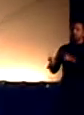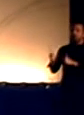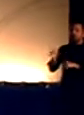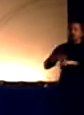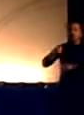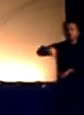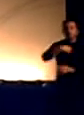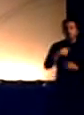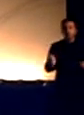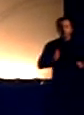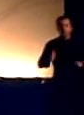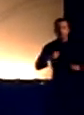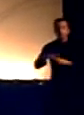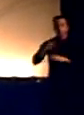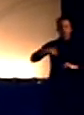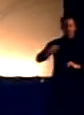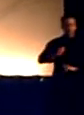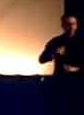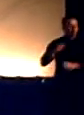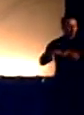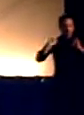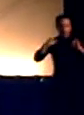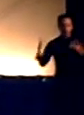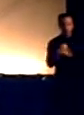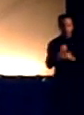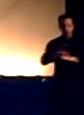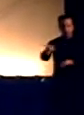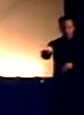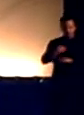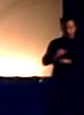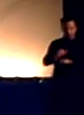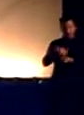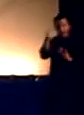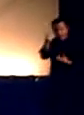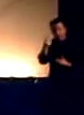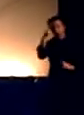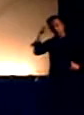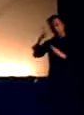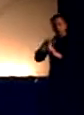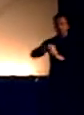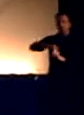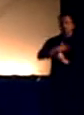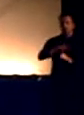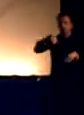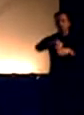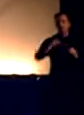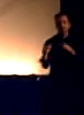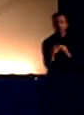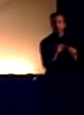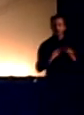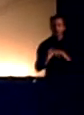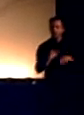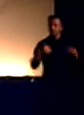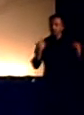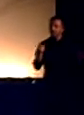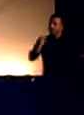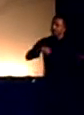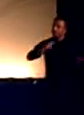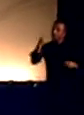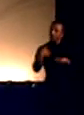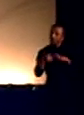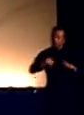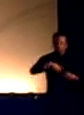todos la difundamos y para que todos la hagamos crecer. Y esa fue una de las cosas que pensamos. Otra de las cosas que